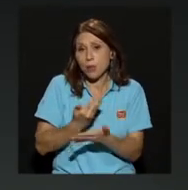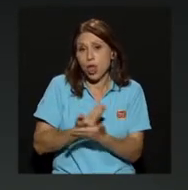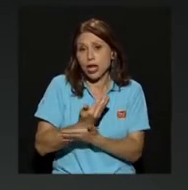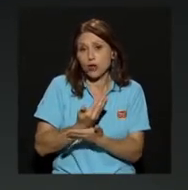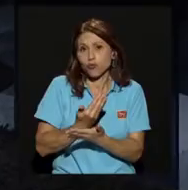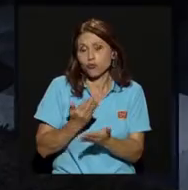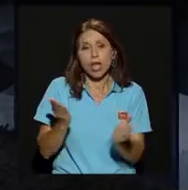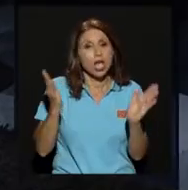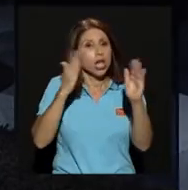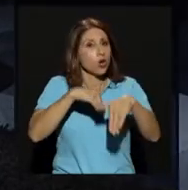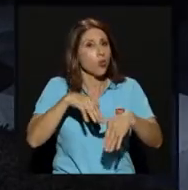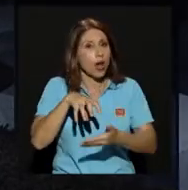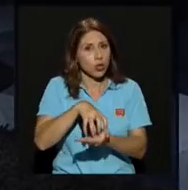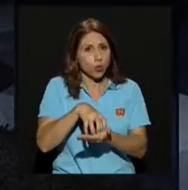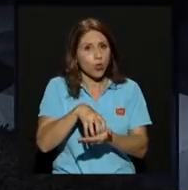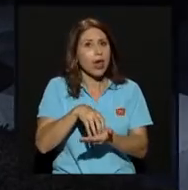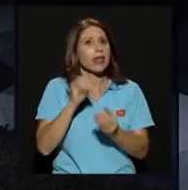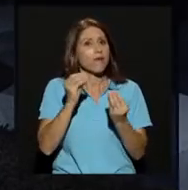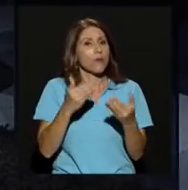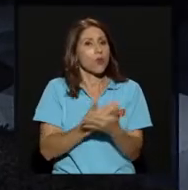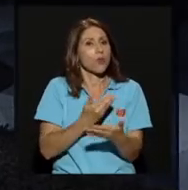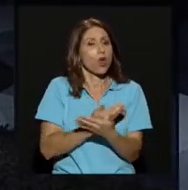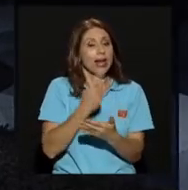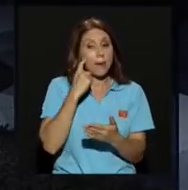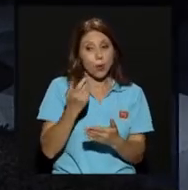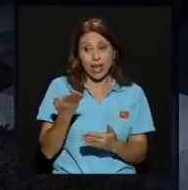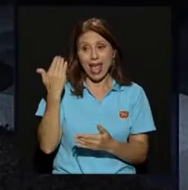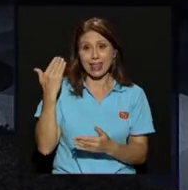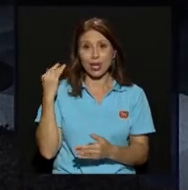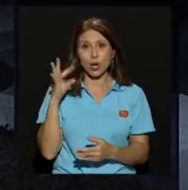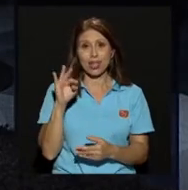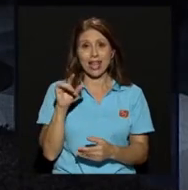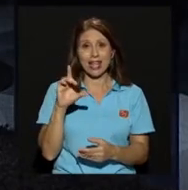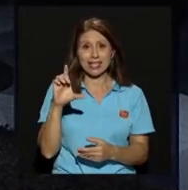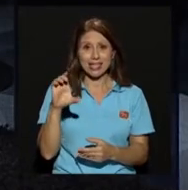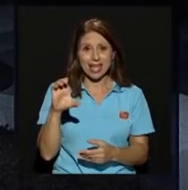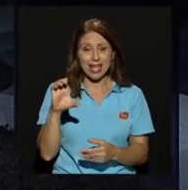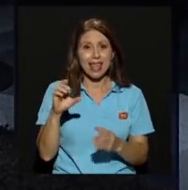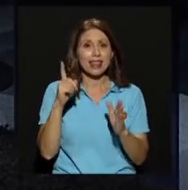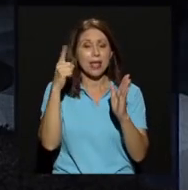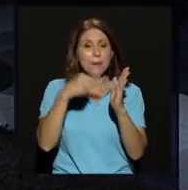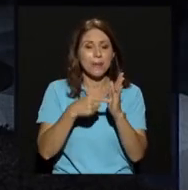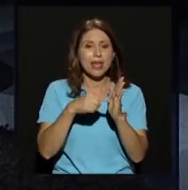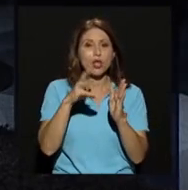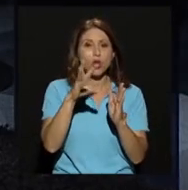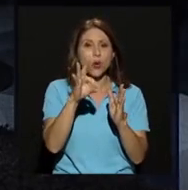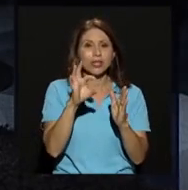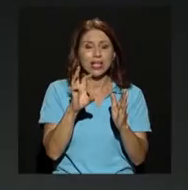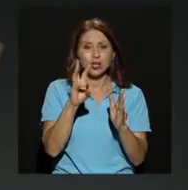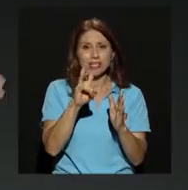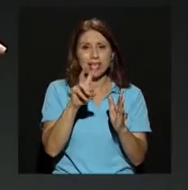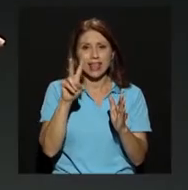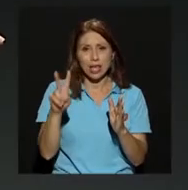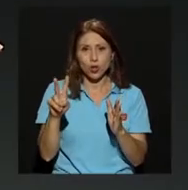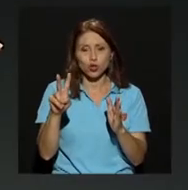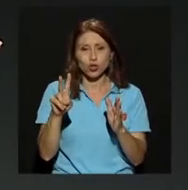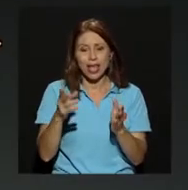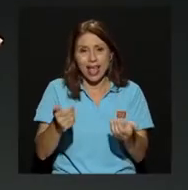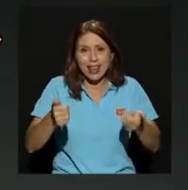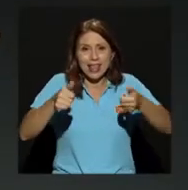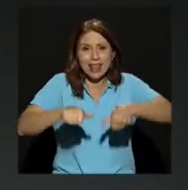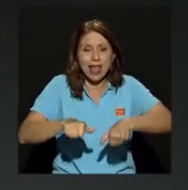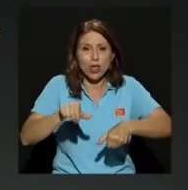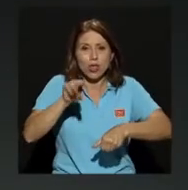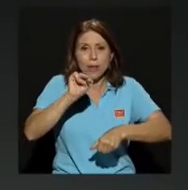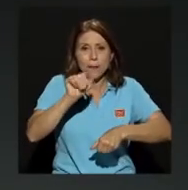ninguna duda de que fue muy moderno porque el anterior el de 1962 del tratado de managua que se había probado con todos